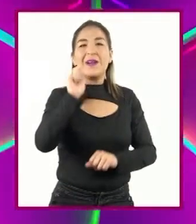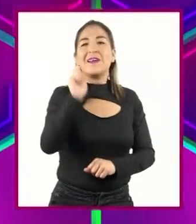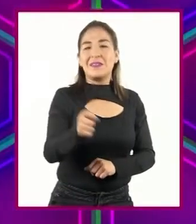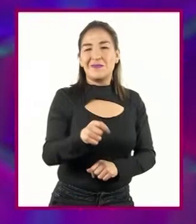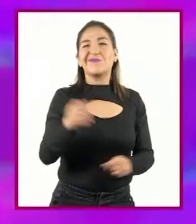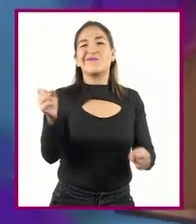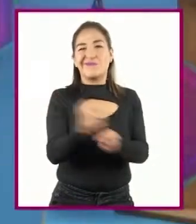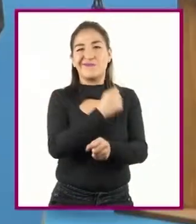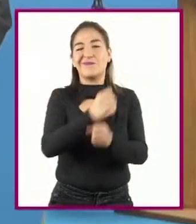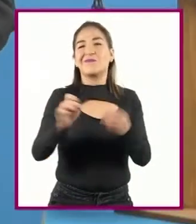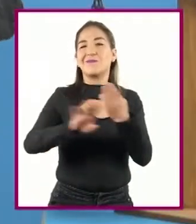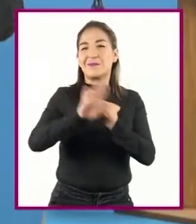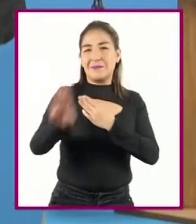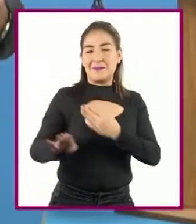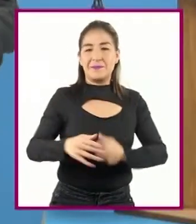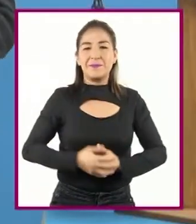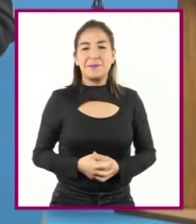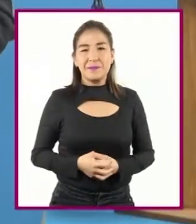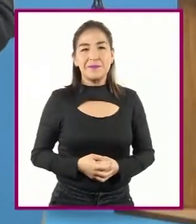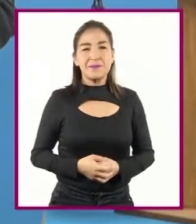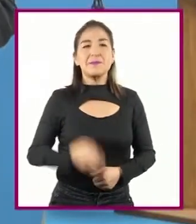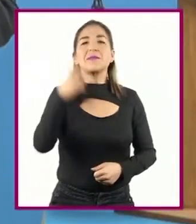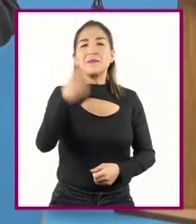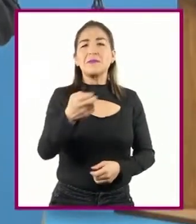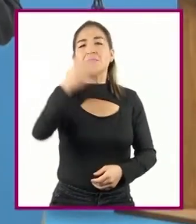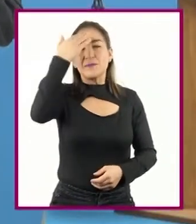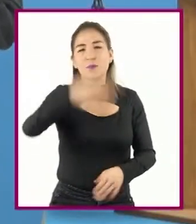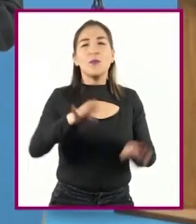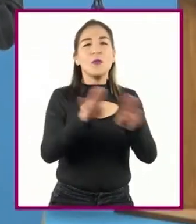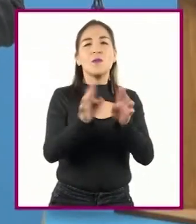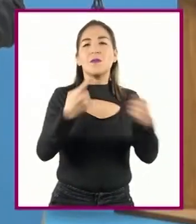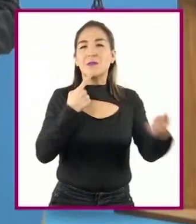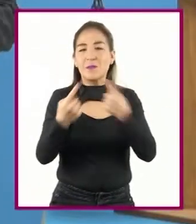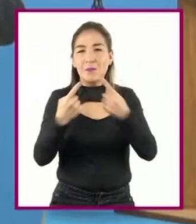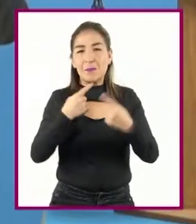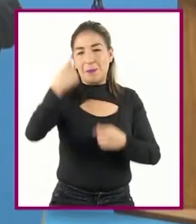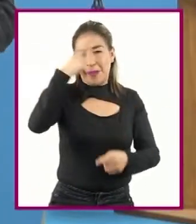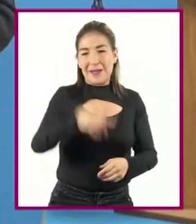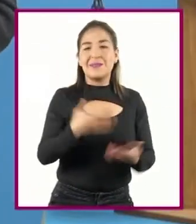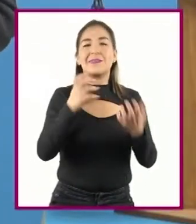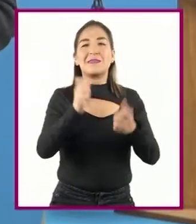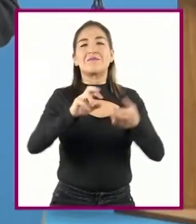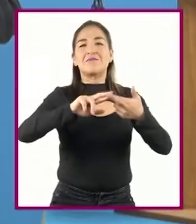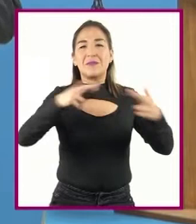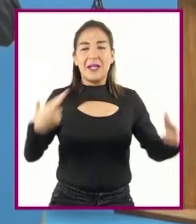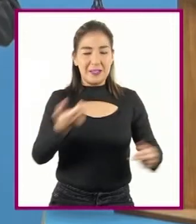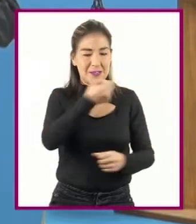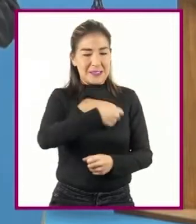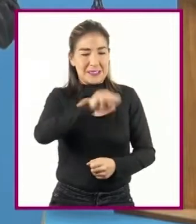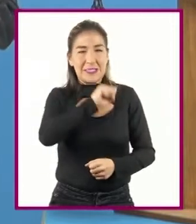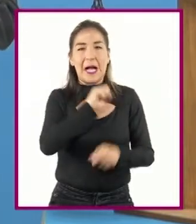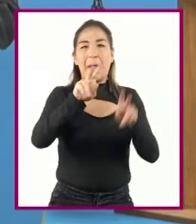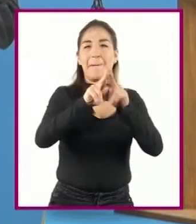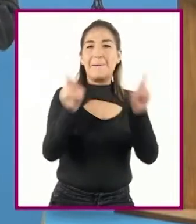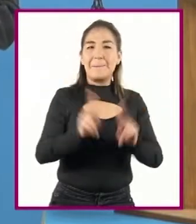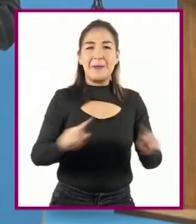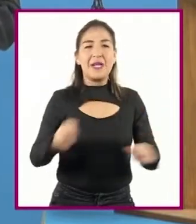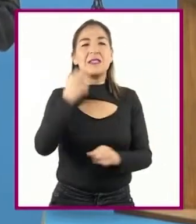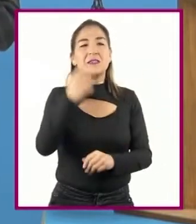violencia. Saber dialogar propicia una relación sana y pacífica en la